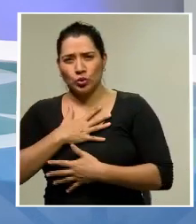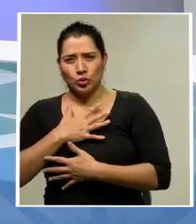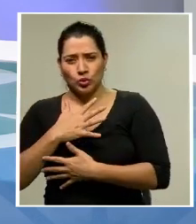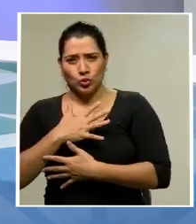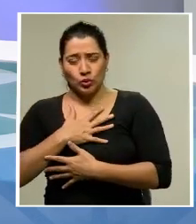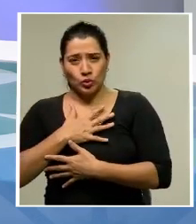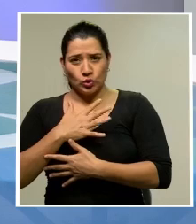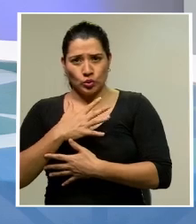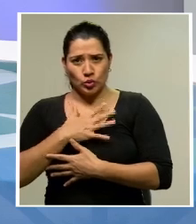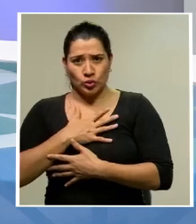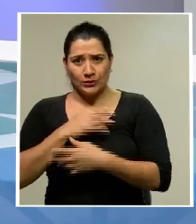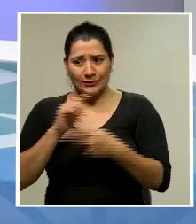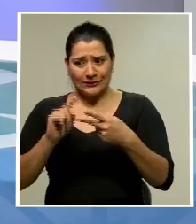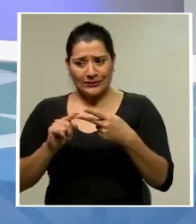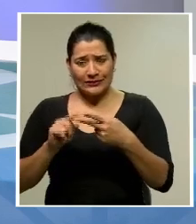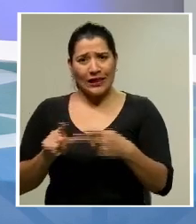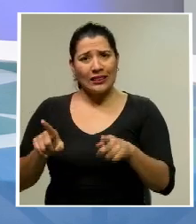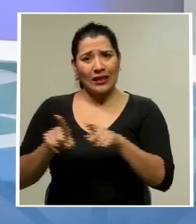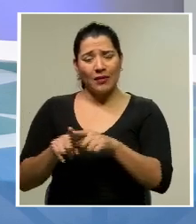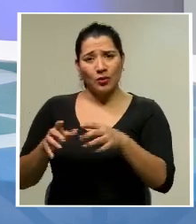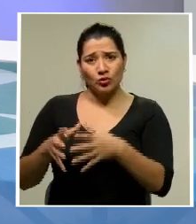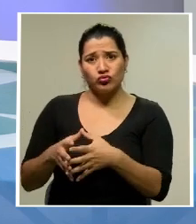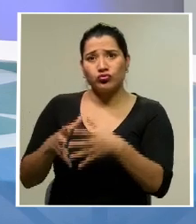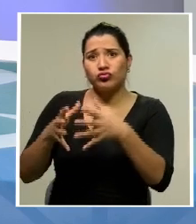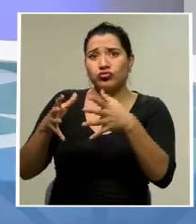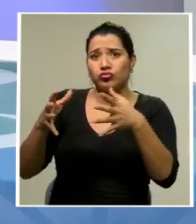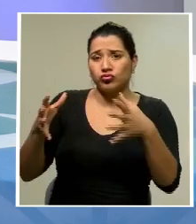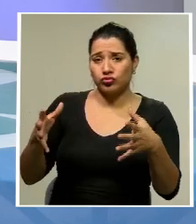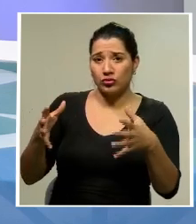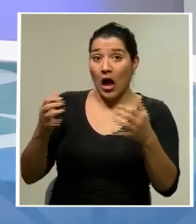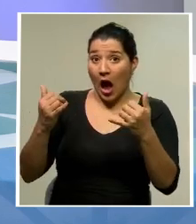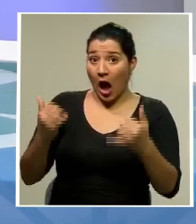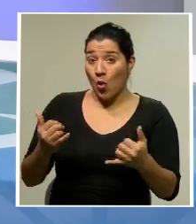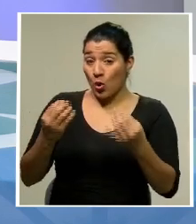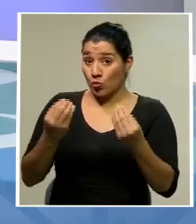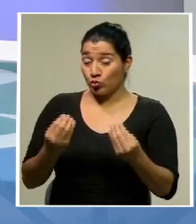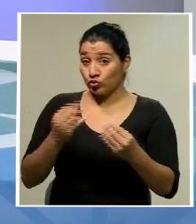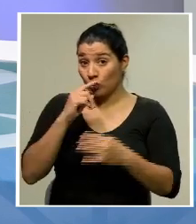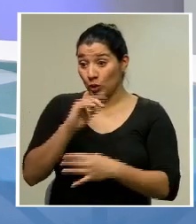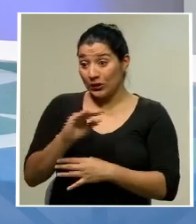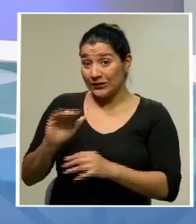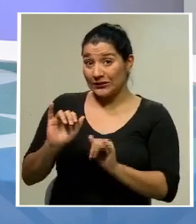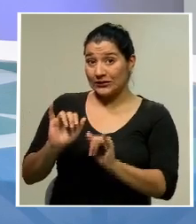han incrementado y dispararon las hospitalizaciones.